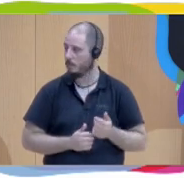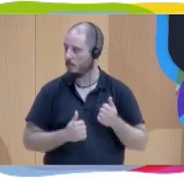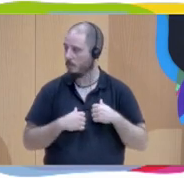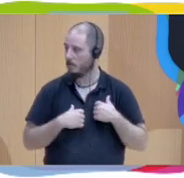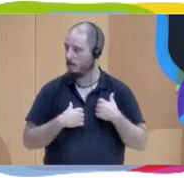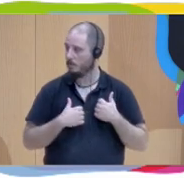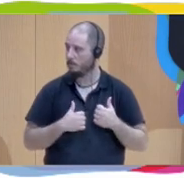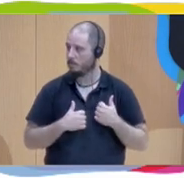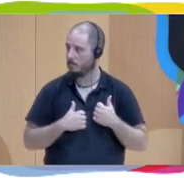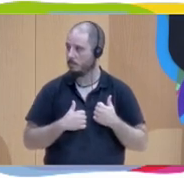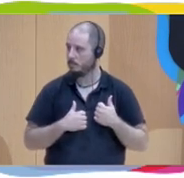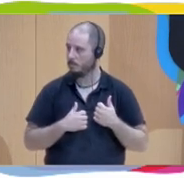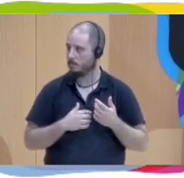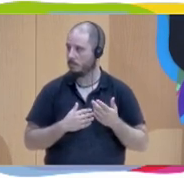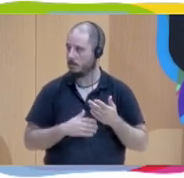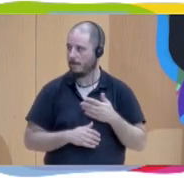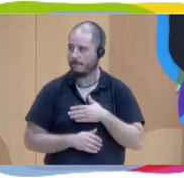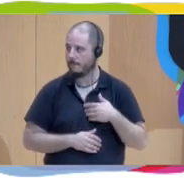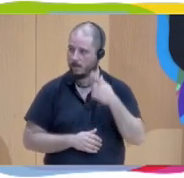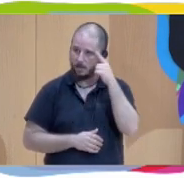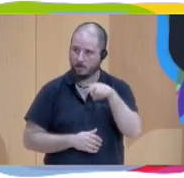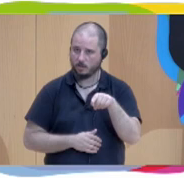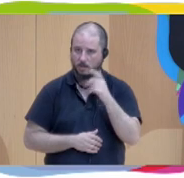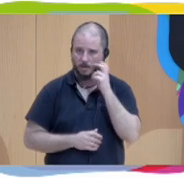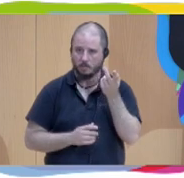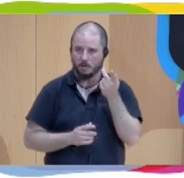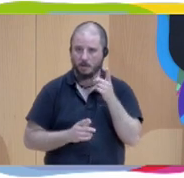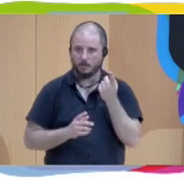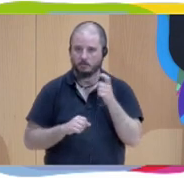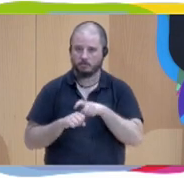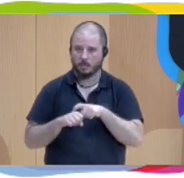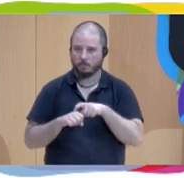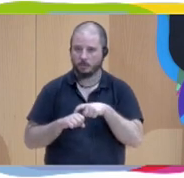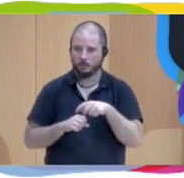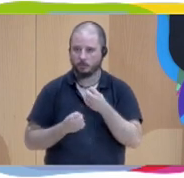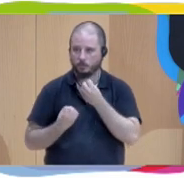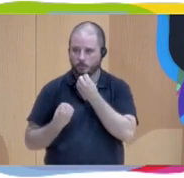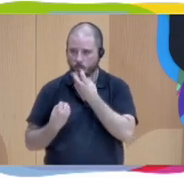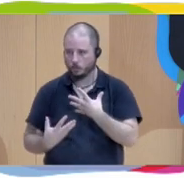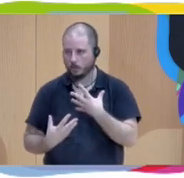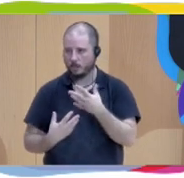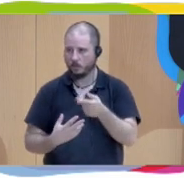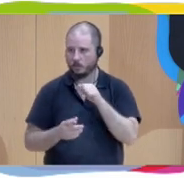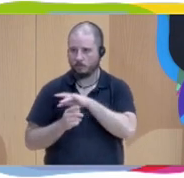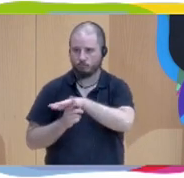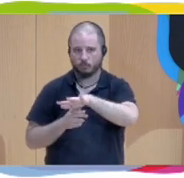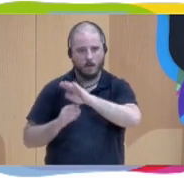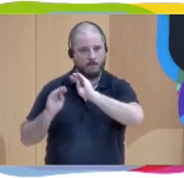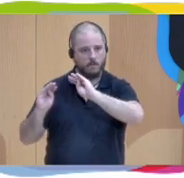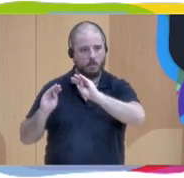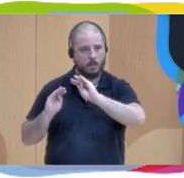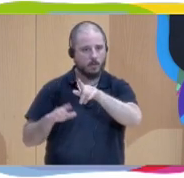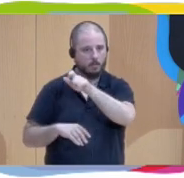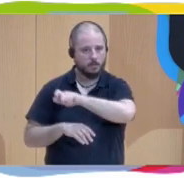Thank you much. aspectos positivos que habéis detectado del impacto de esta formación en los